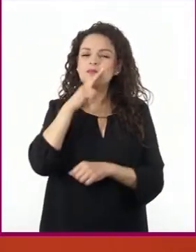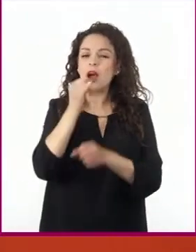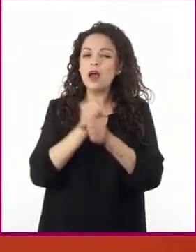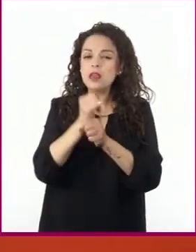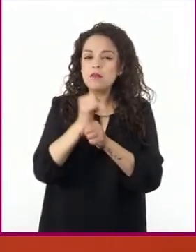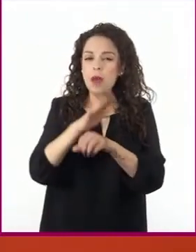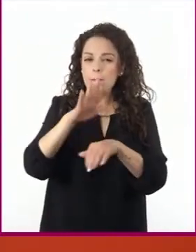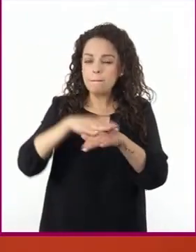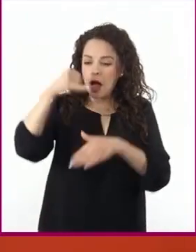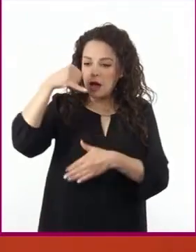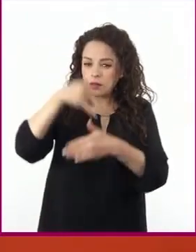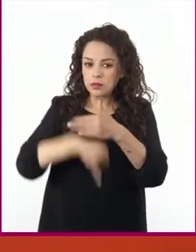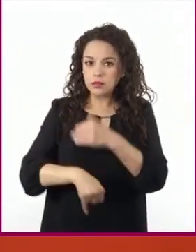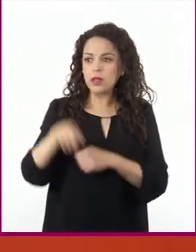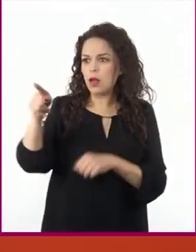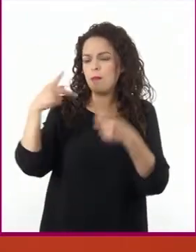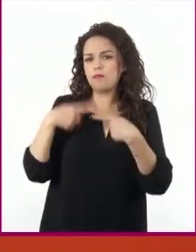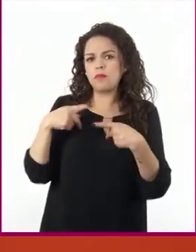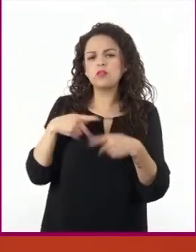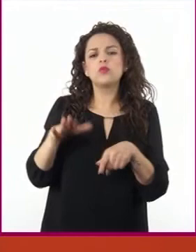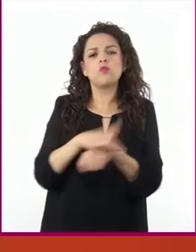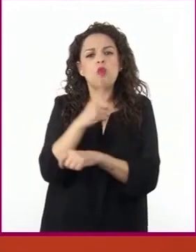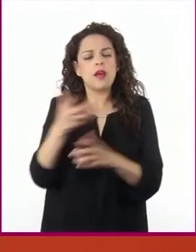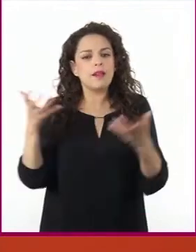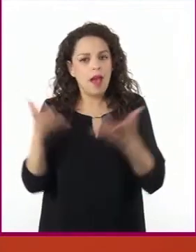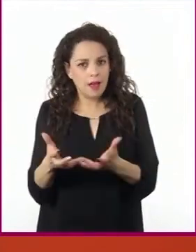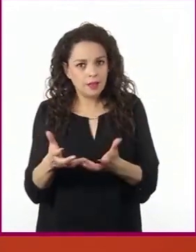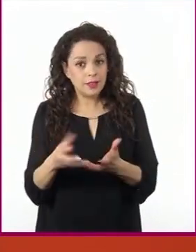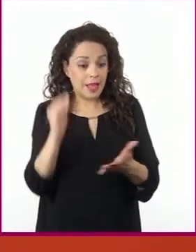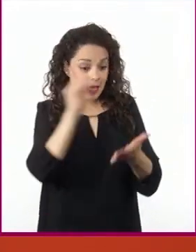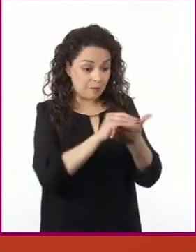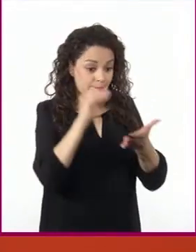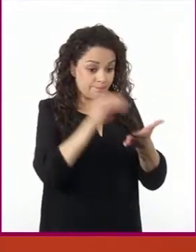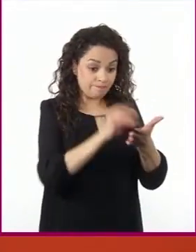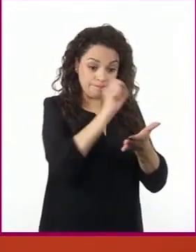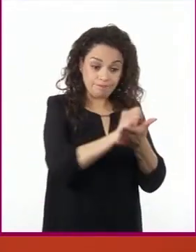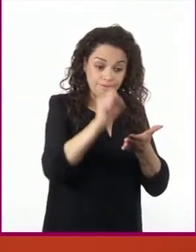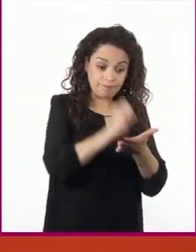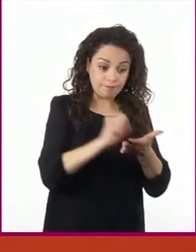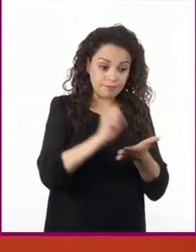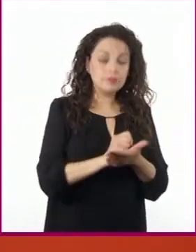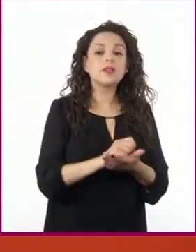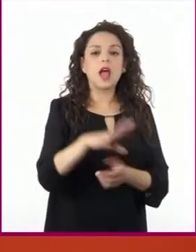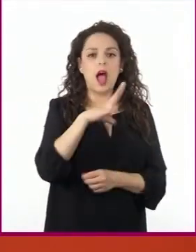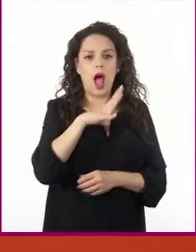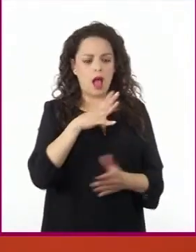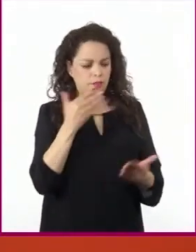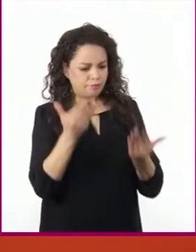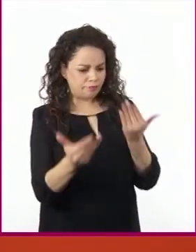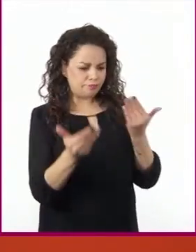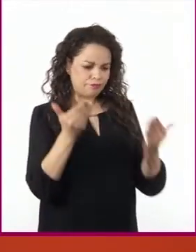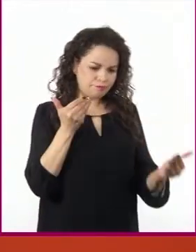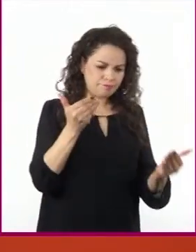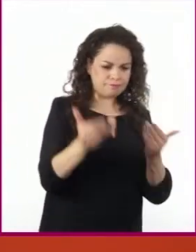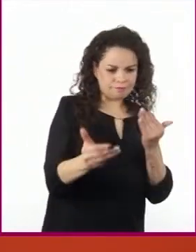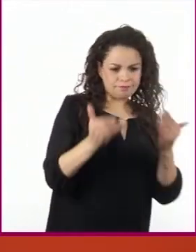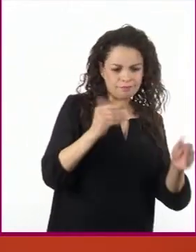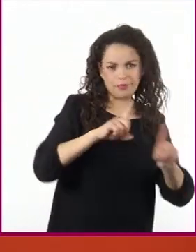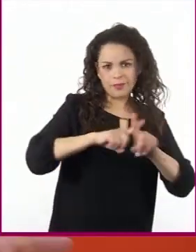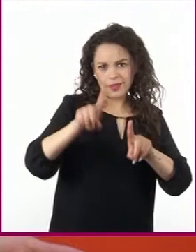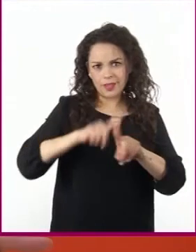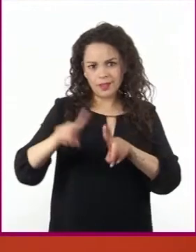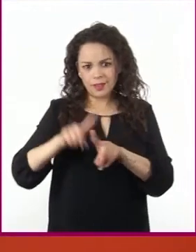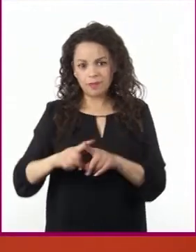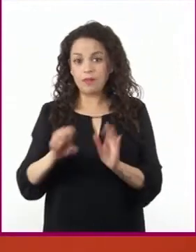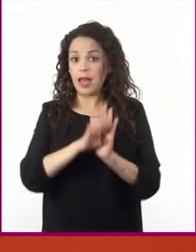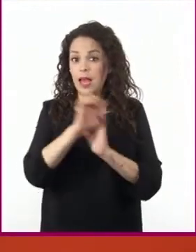el actuar de un personaje. Y en las biografías se pueden encontrar contrastes, así como en otros